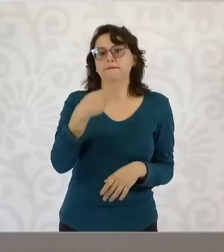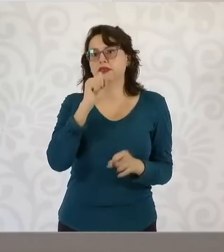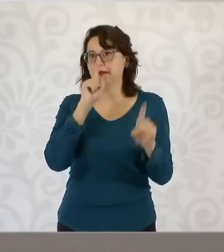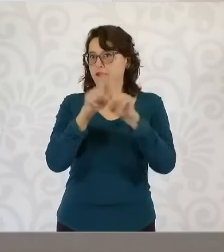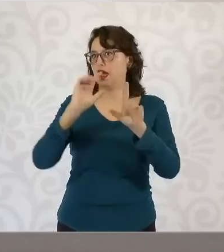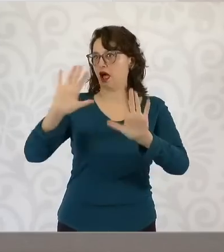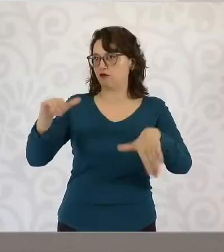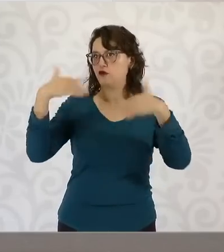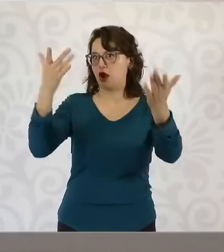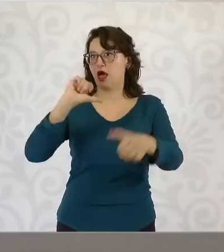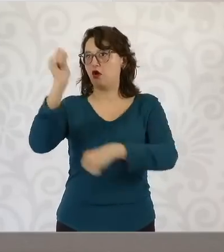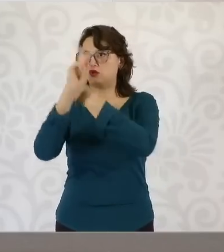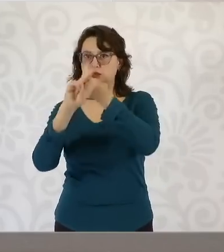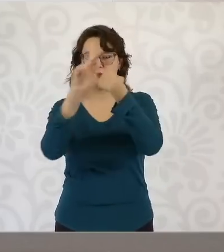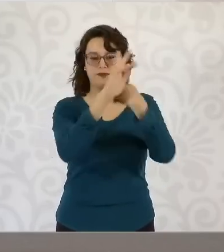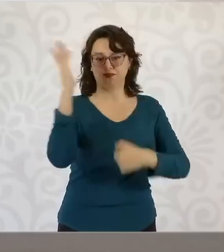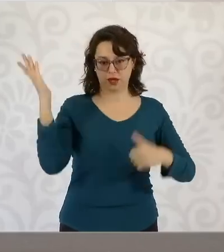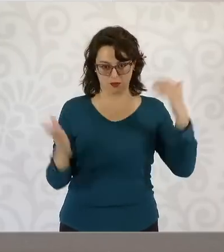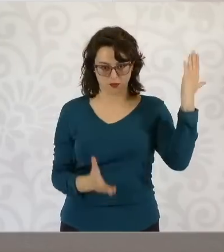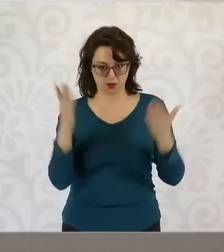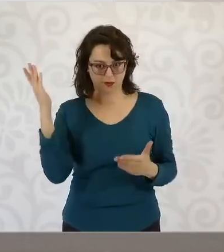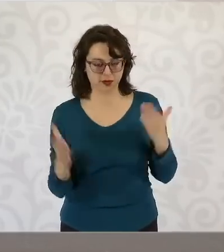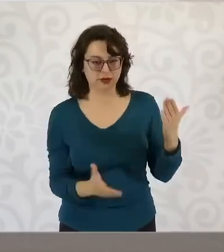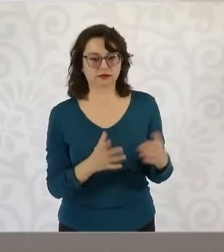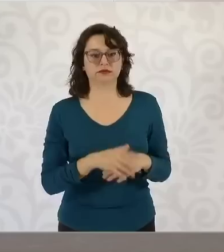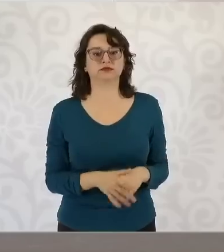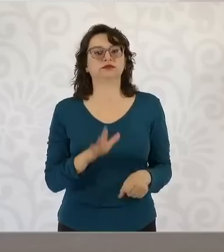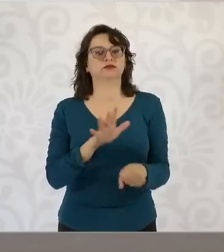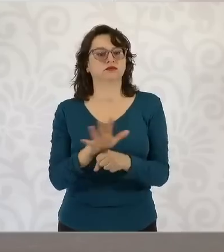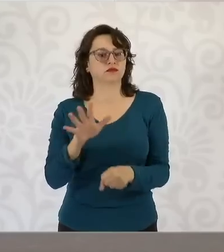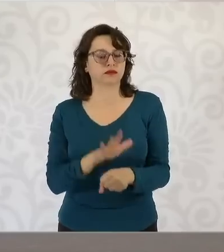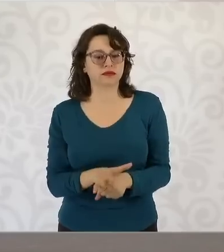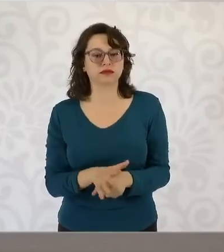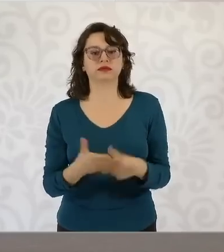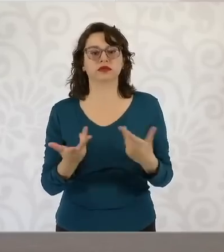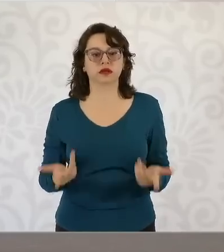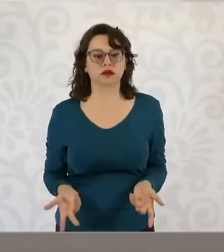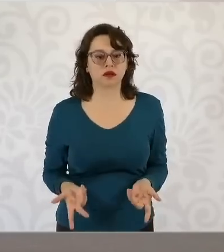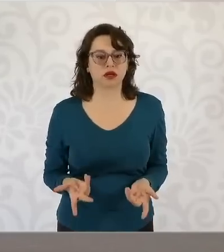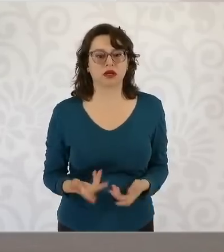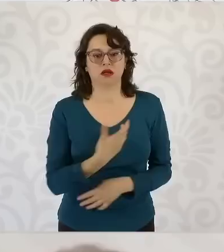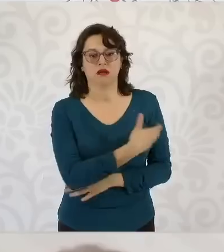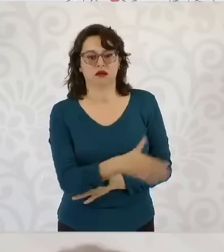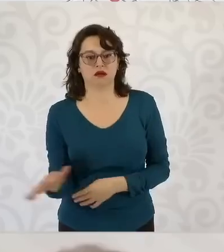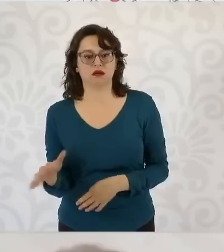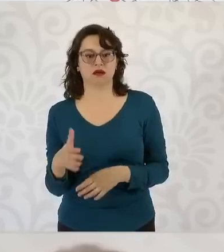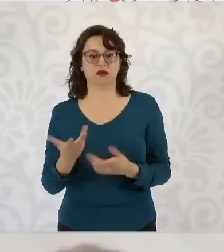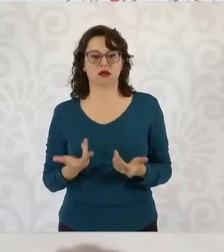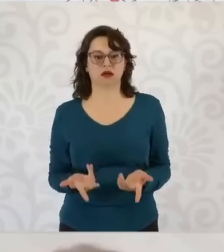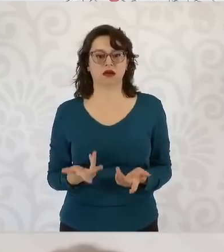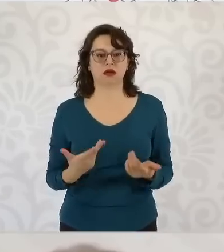¿Qué sectores abarca? Bueno, brevemente, agroindustria, aeroespacial, automotriz y electromovilidad, bienes de